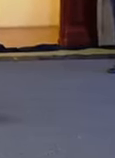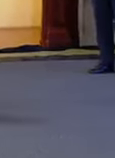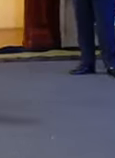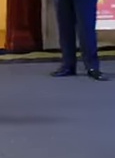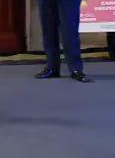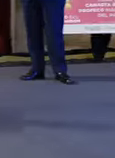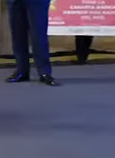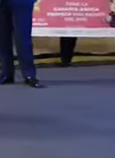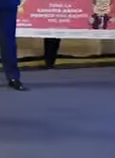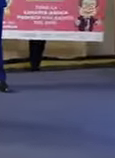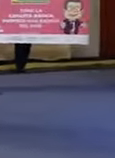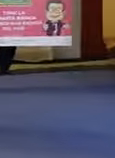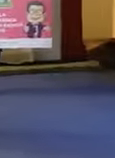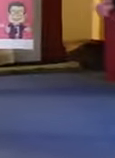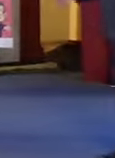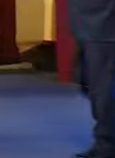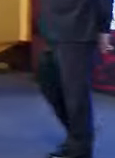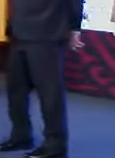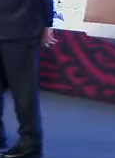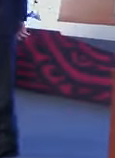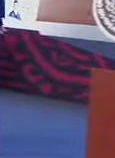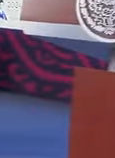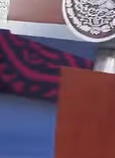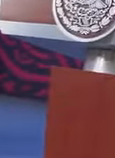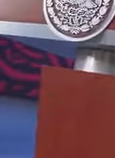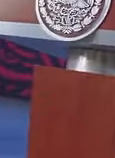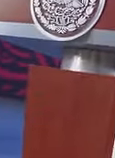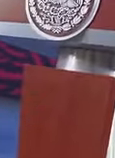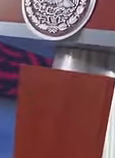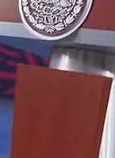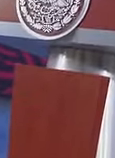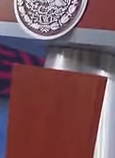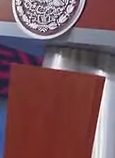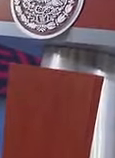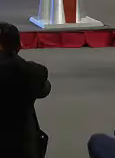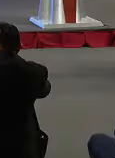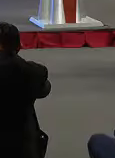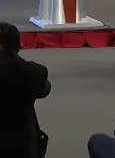es importante este reconocimiento para Bodega Aurrera.